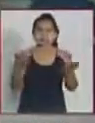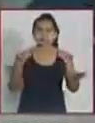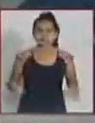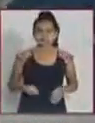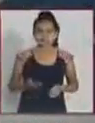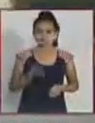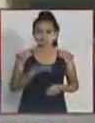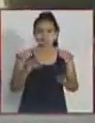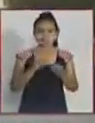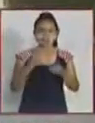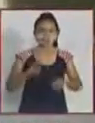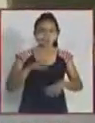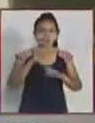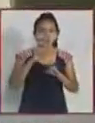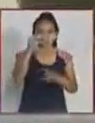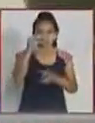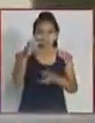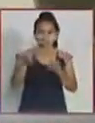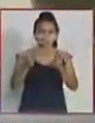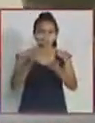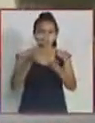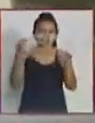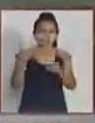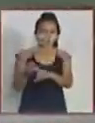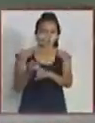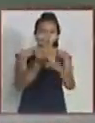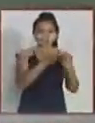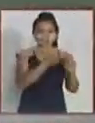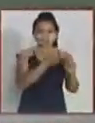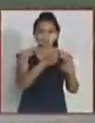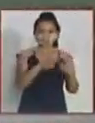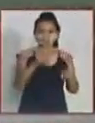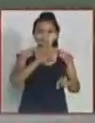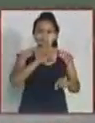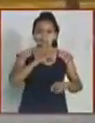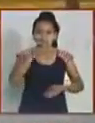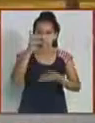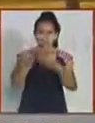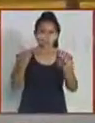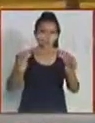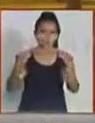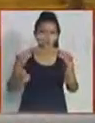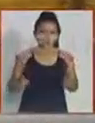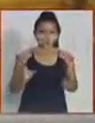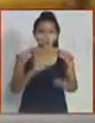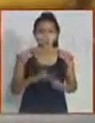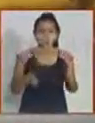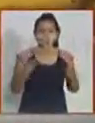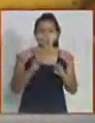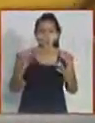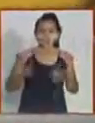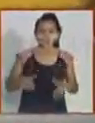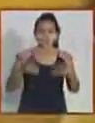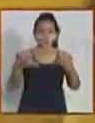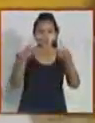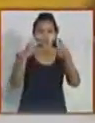de que respondan por qué se retiró el motorizado protagonista sin custodia de tránsito. A su vez, exigen